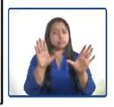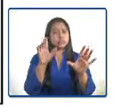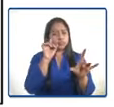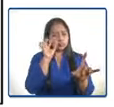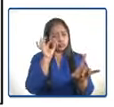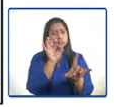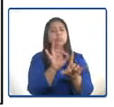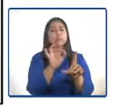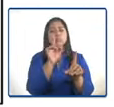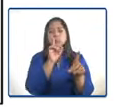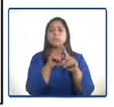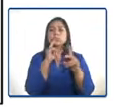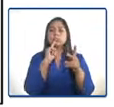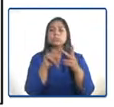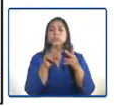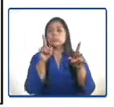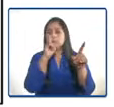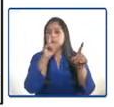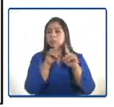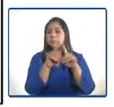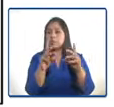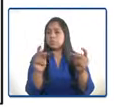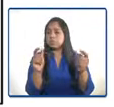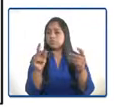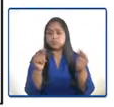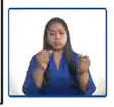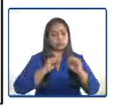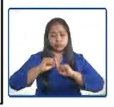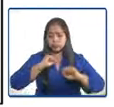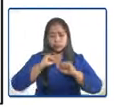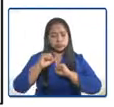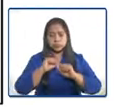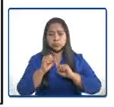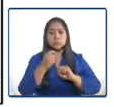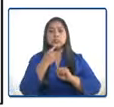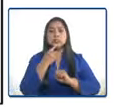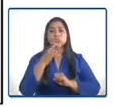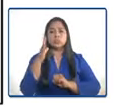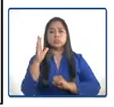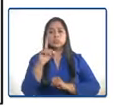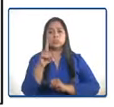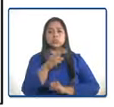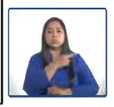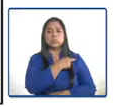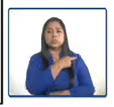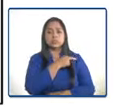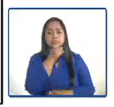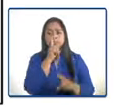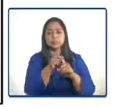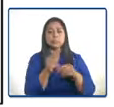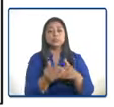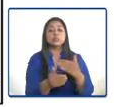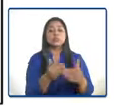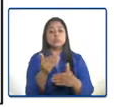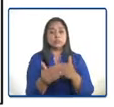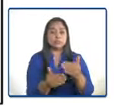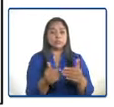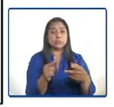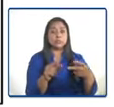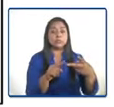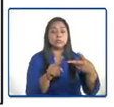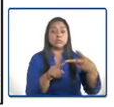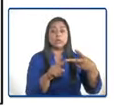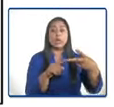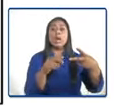y también con celeridad para cumplir con sus obligaciones. Tenemos procedimientos establecidos en un plan